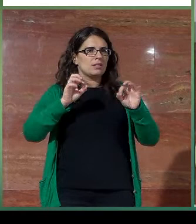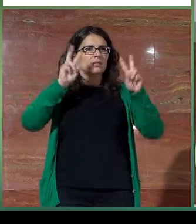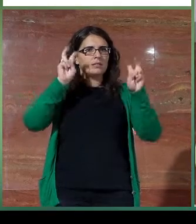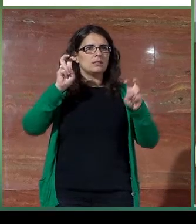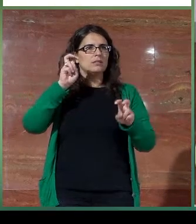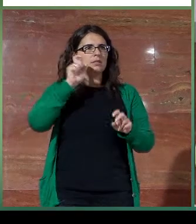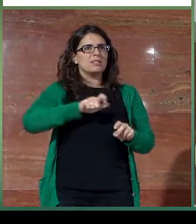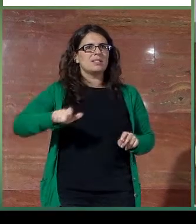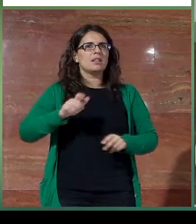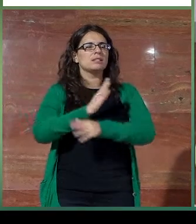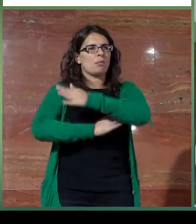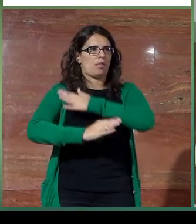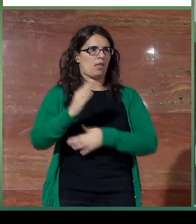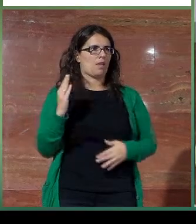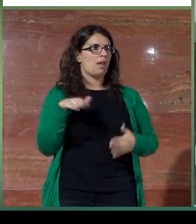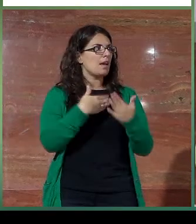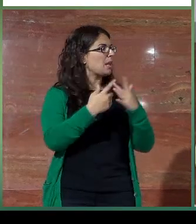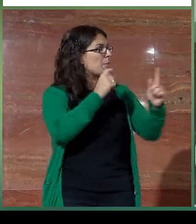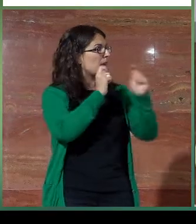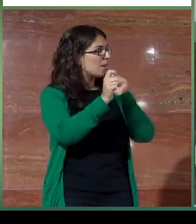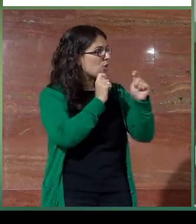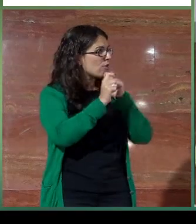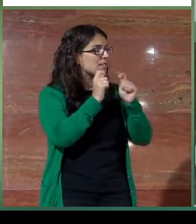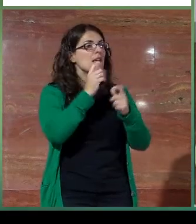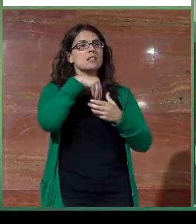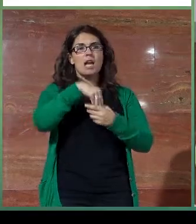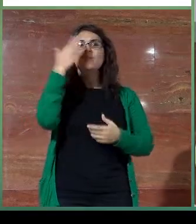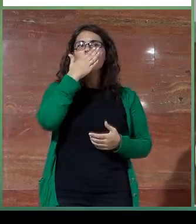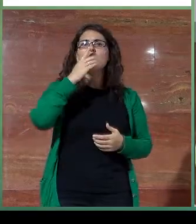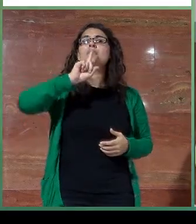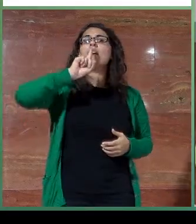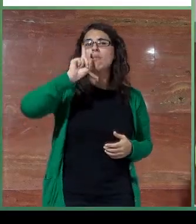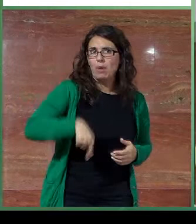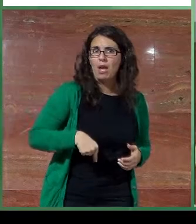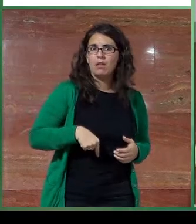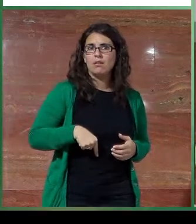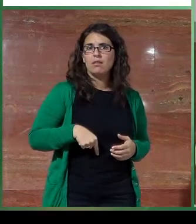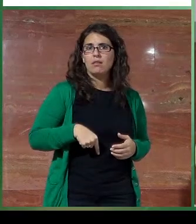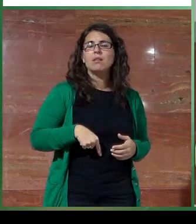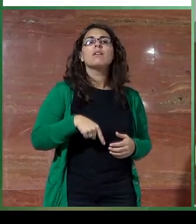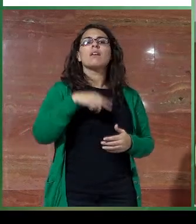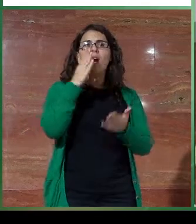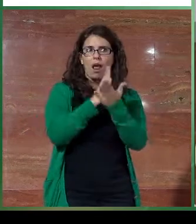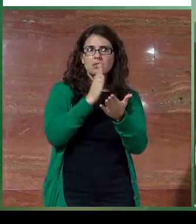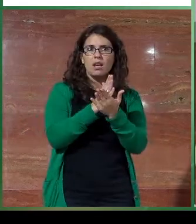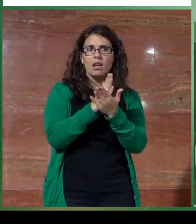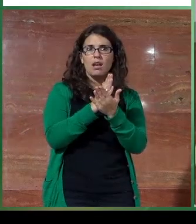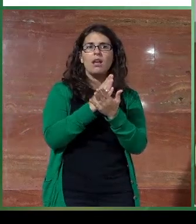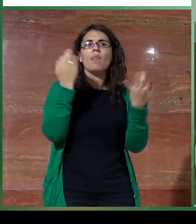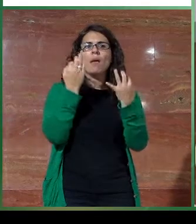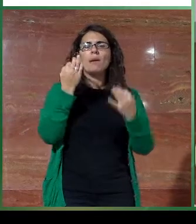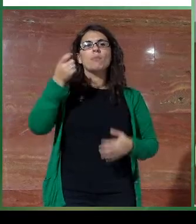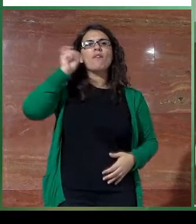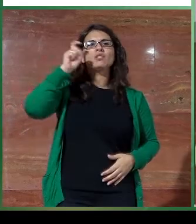arquitectos, periodistas tenían que tener en su escuela también, dando clase, profesores